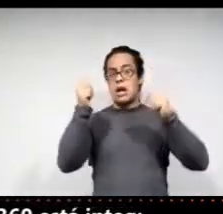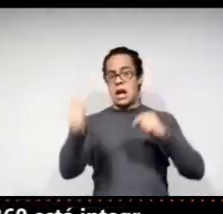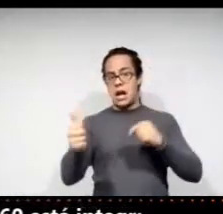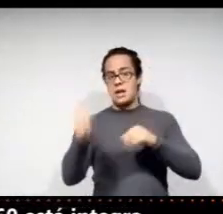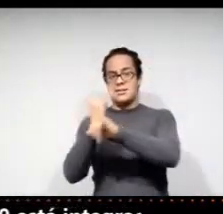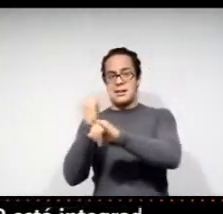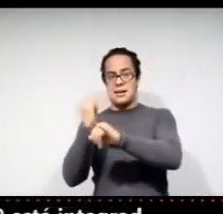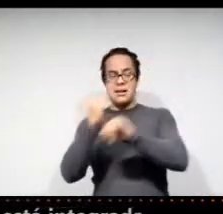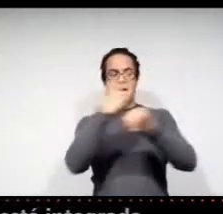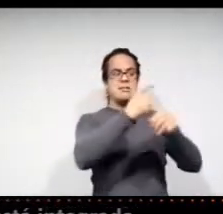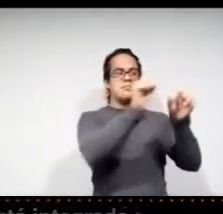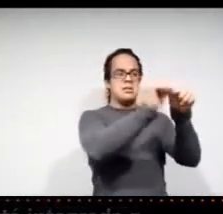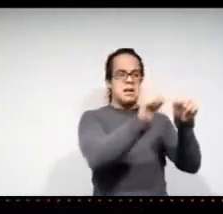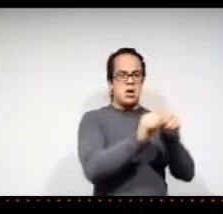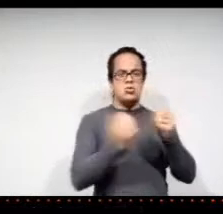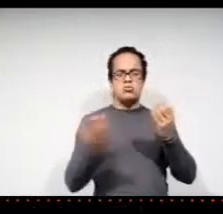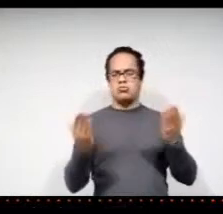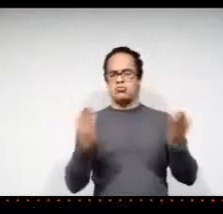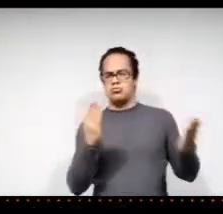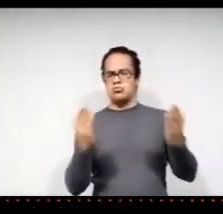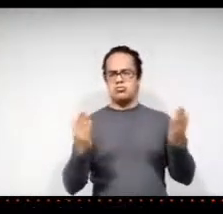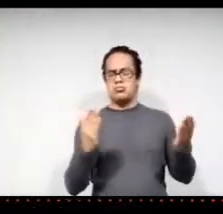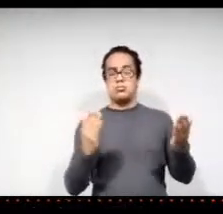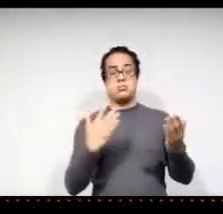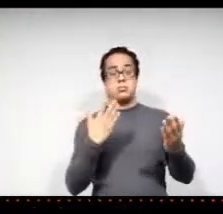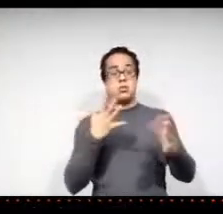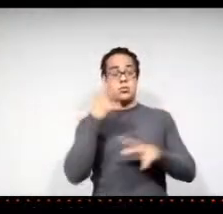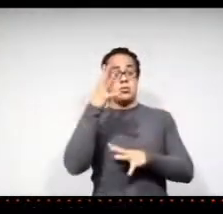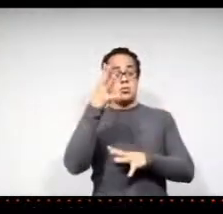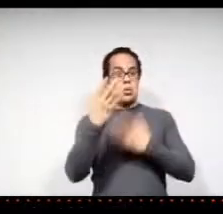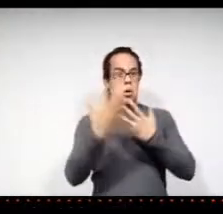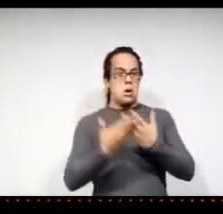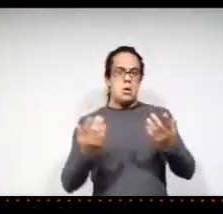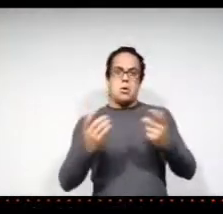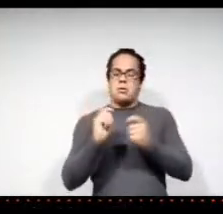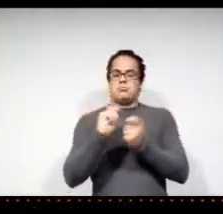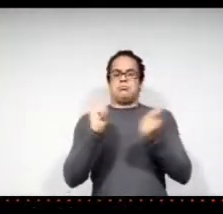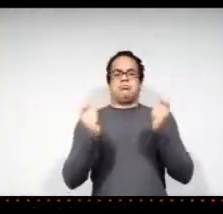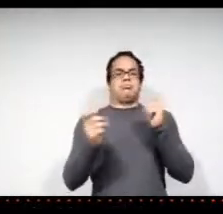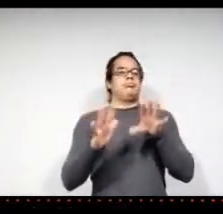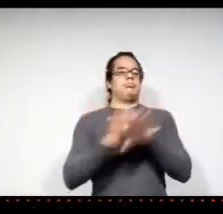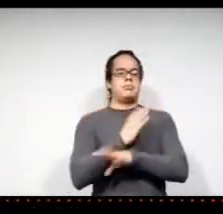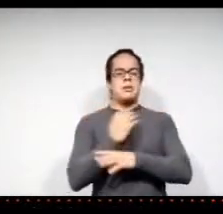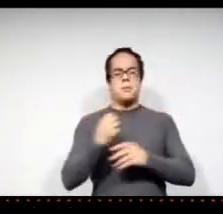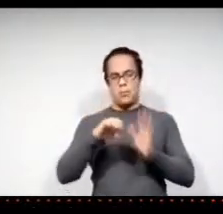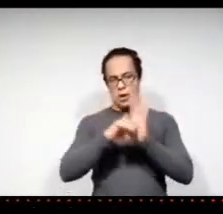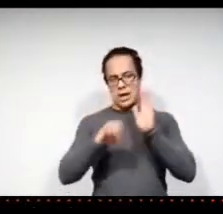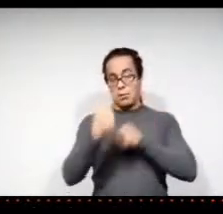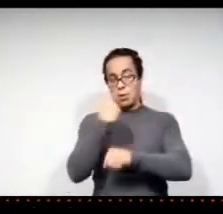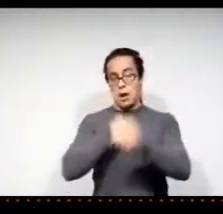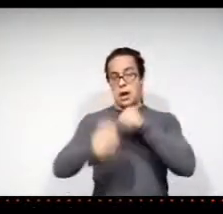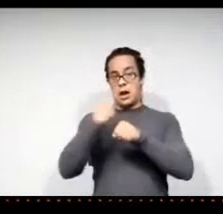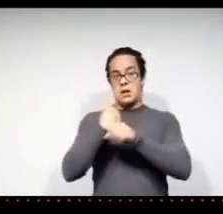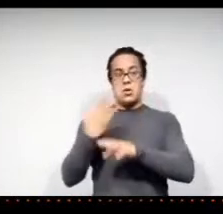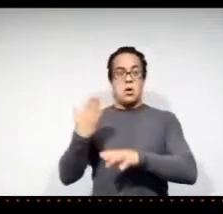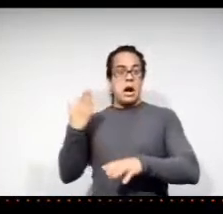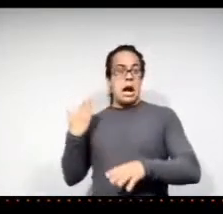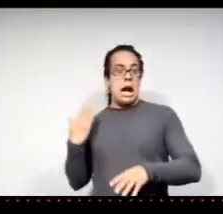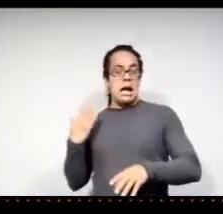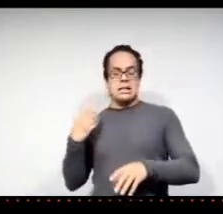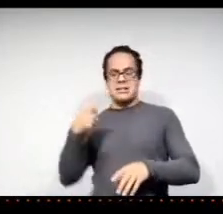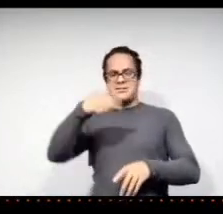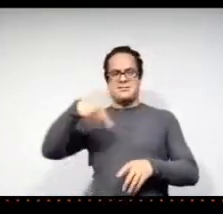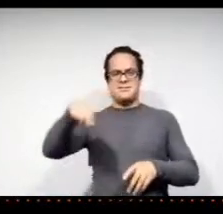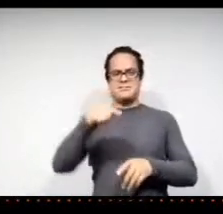modalidades, pues me parece que estamos enfrentando ahorita un cambio radical. O sea, hace un año, sin duda, nadie hubiera pensado en